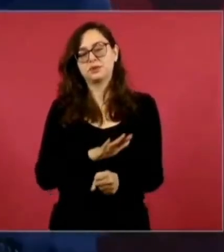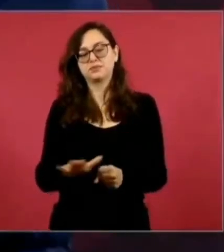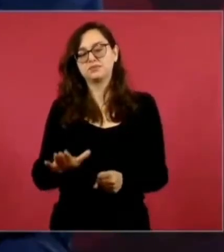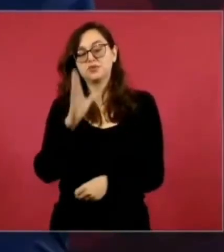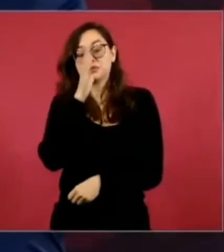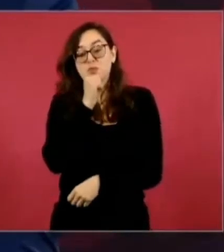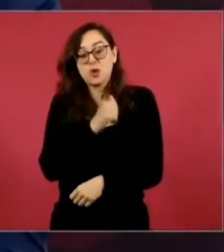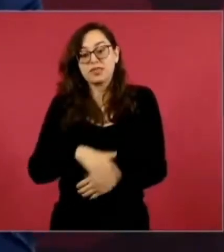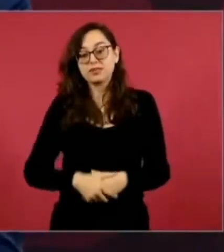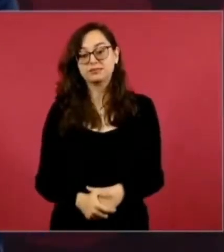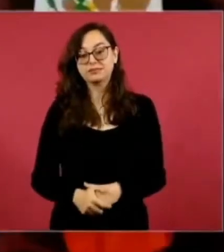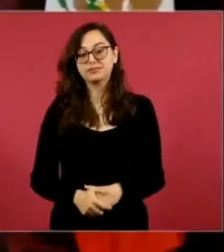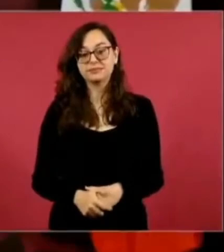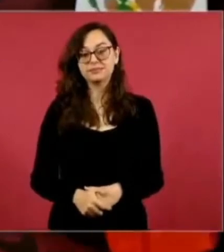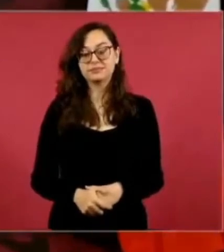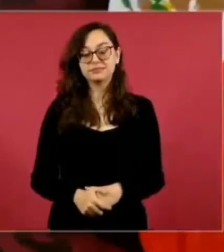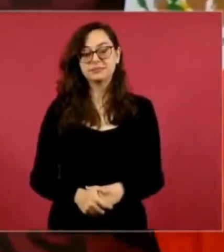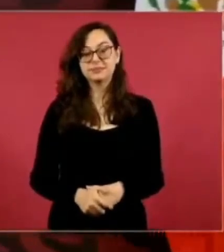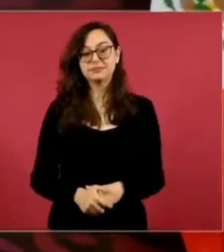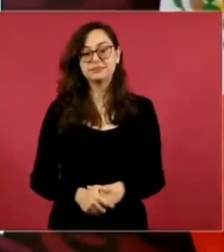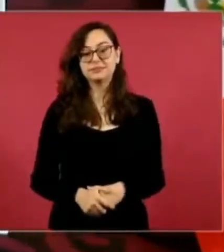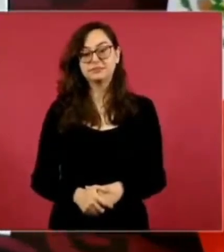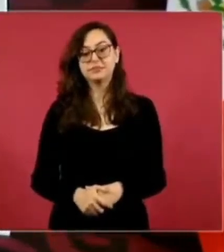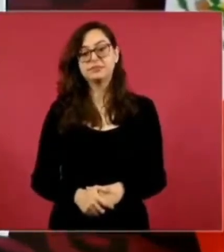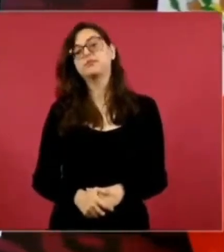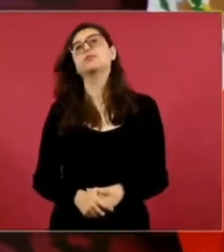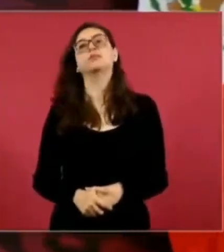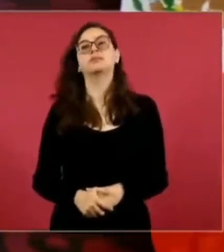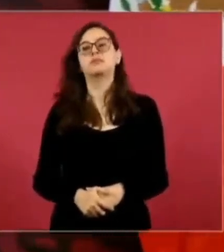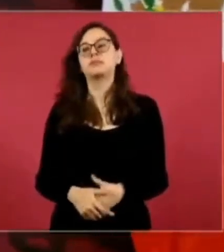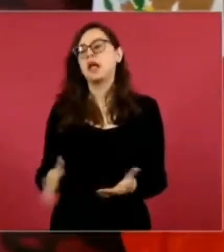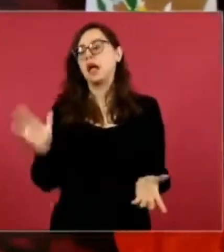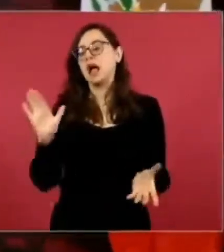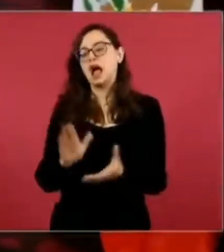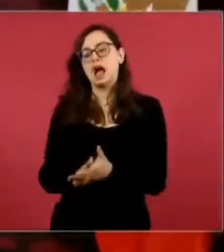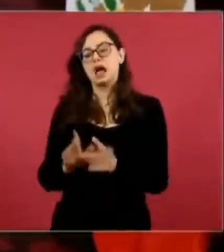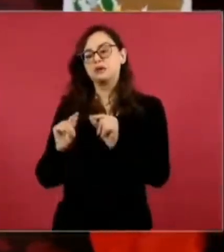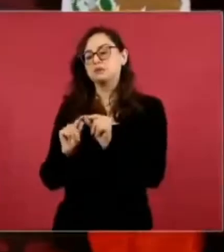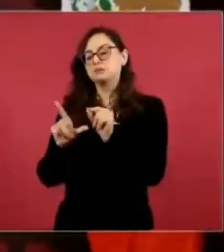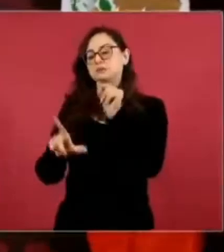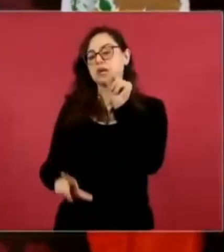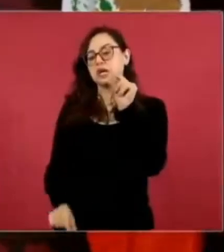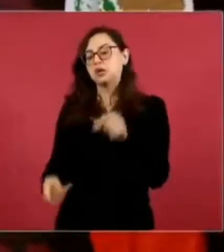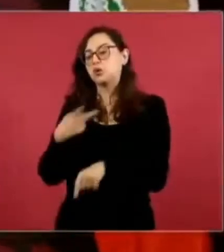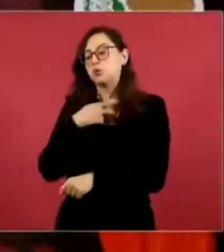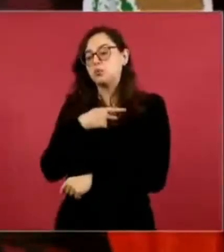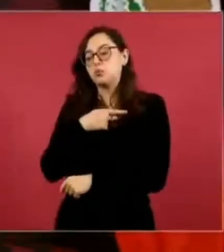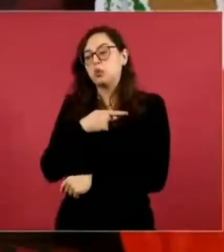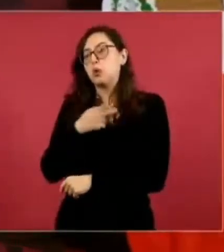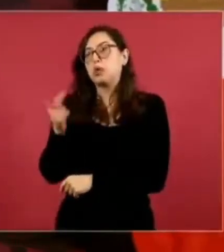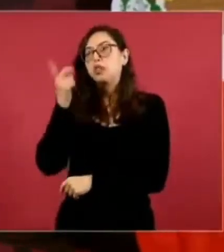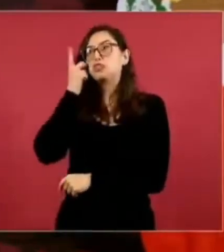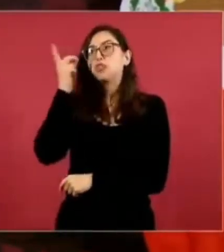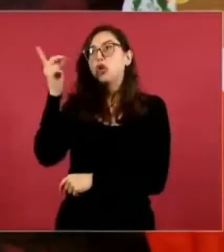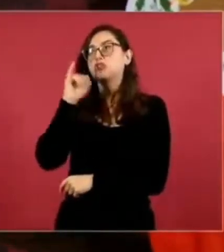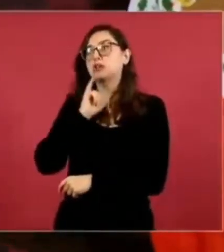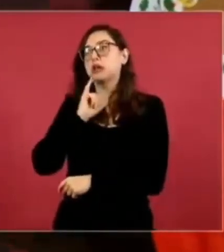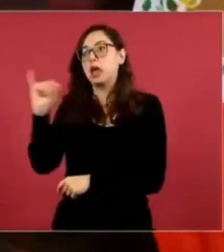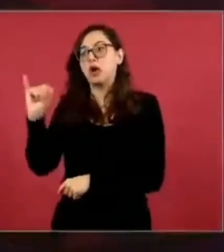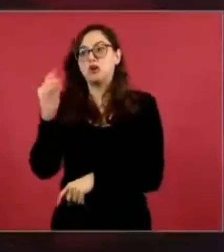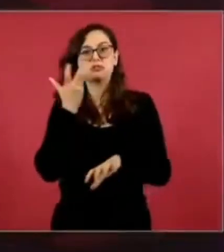Nada de que pobre México, tan lejos de Dios y tan cerca de Estados